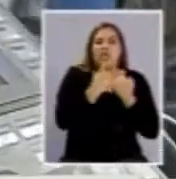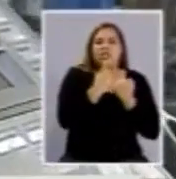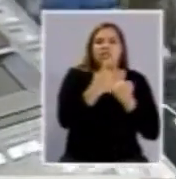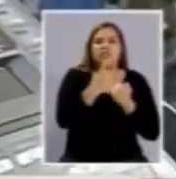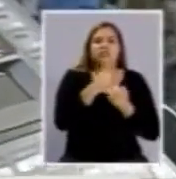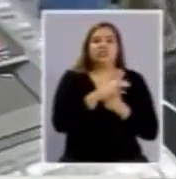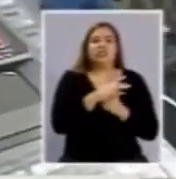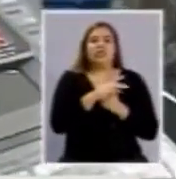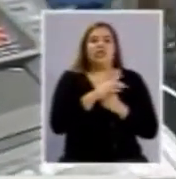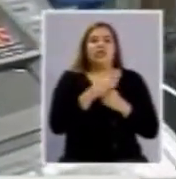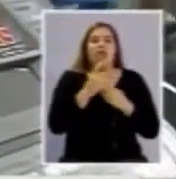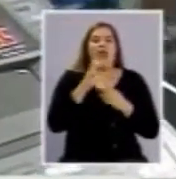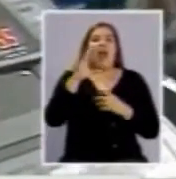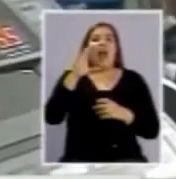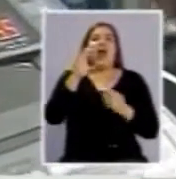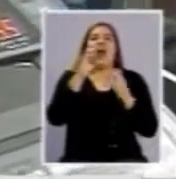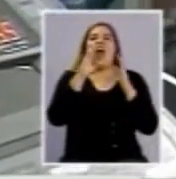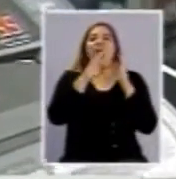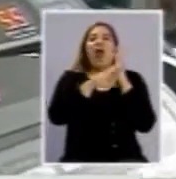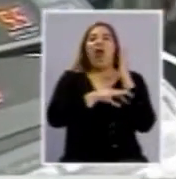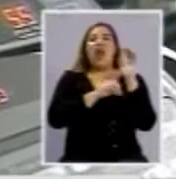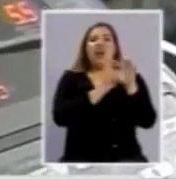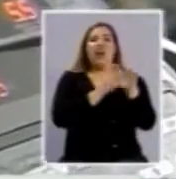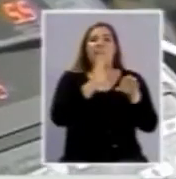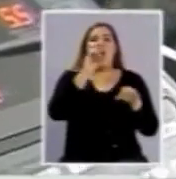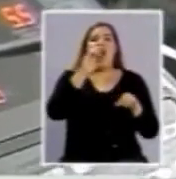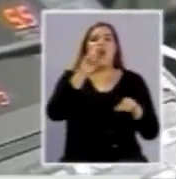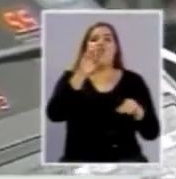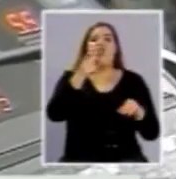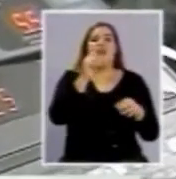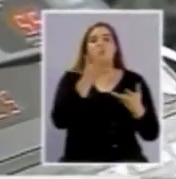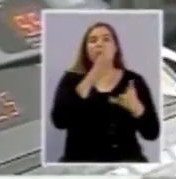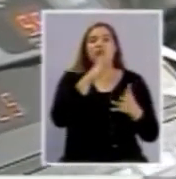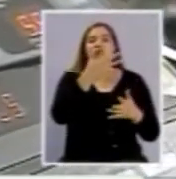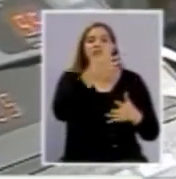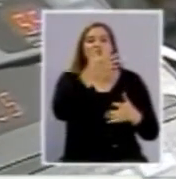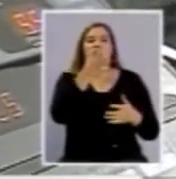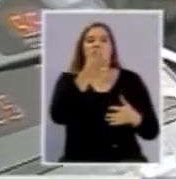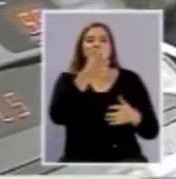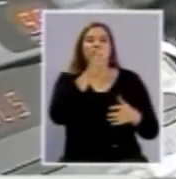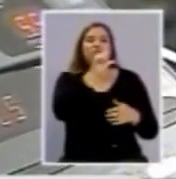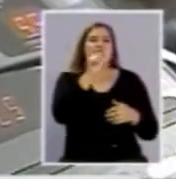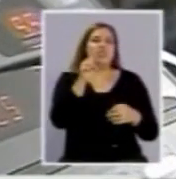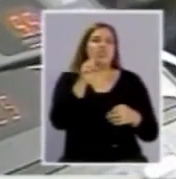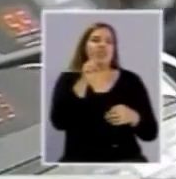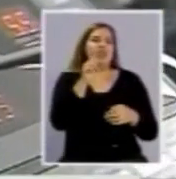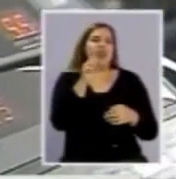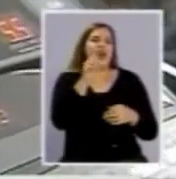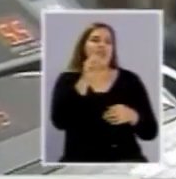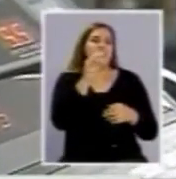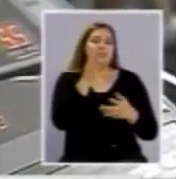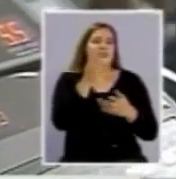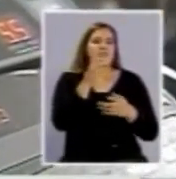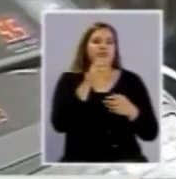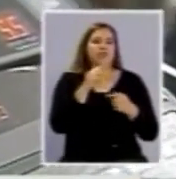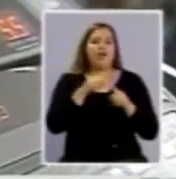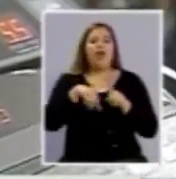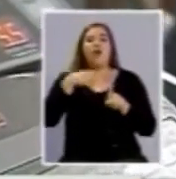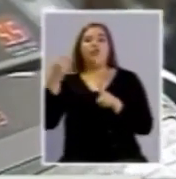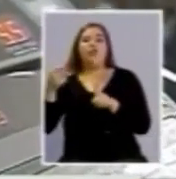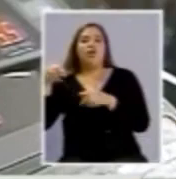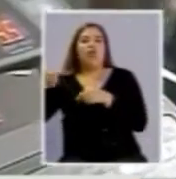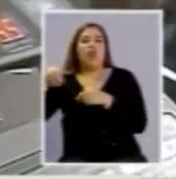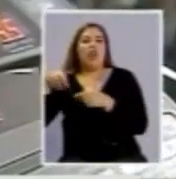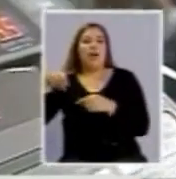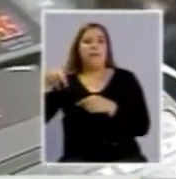debe ser de un gasto calórico del orden de 580, 600 calorías, promedio? Caminar 20 minutos, media hora, ¿cuánto